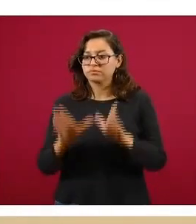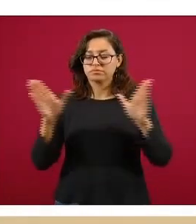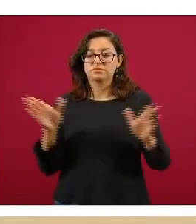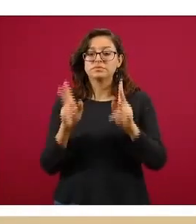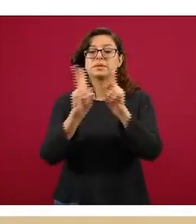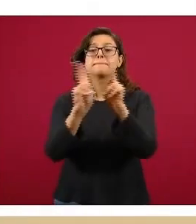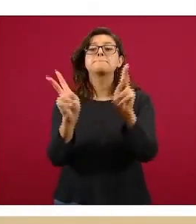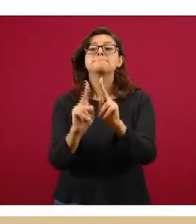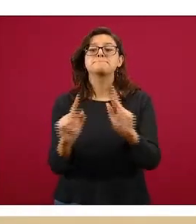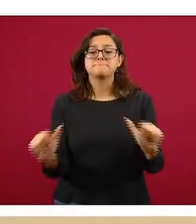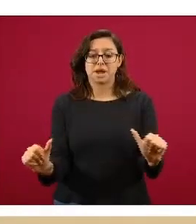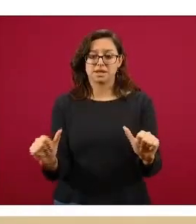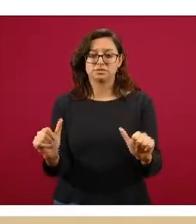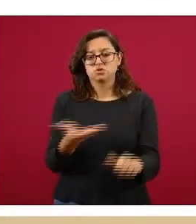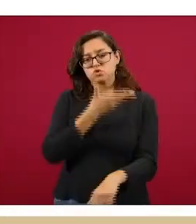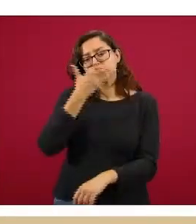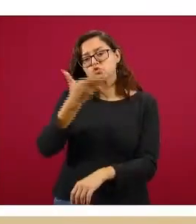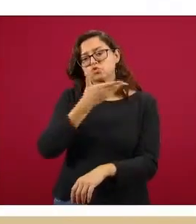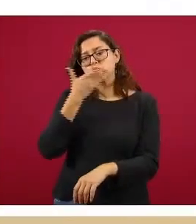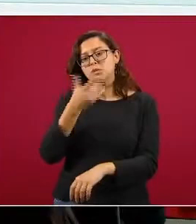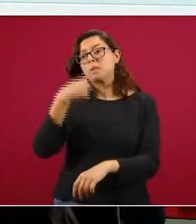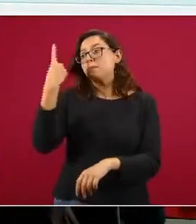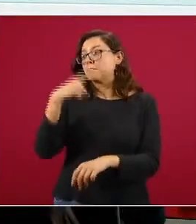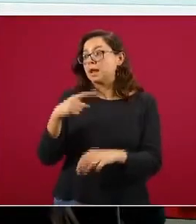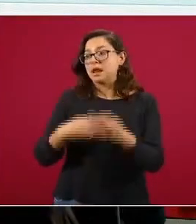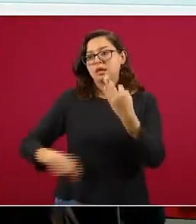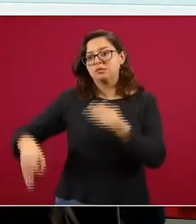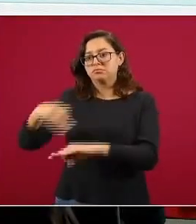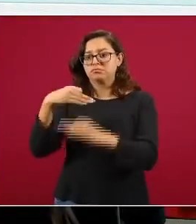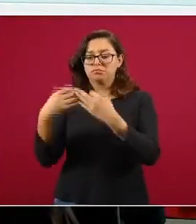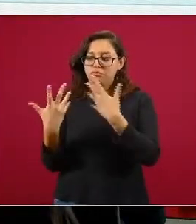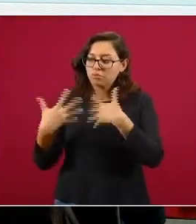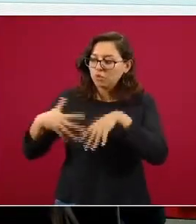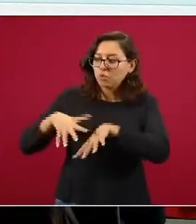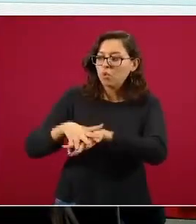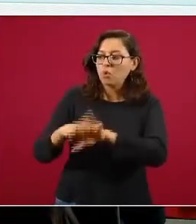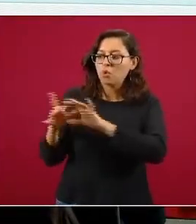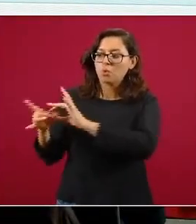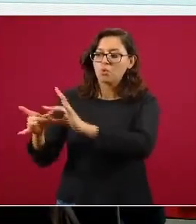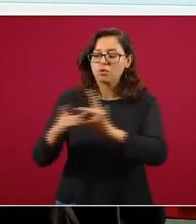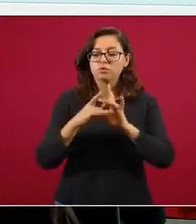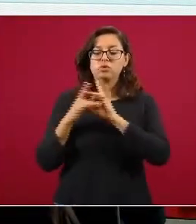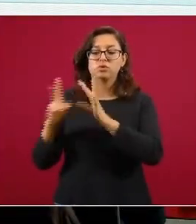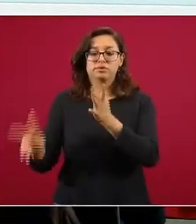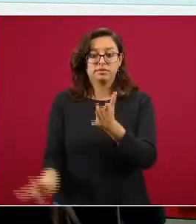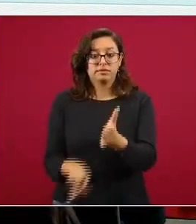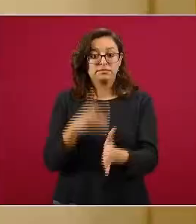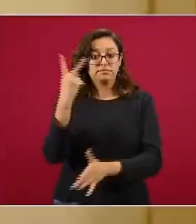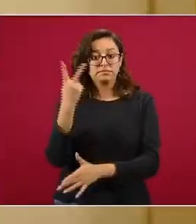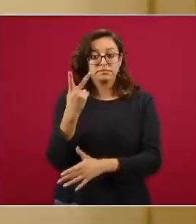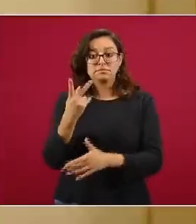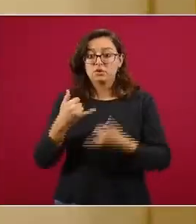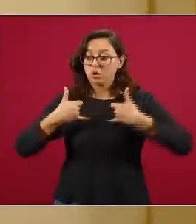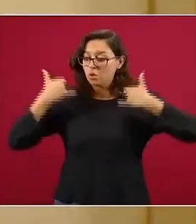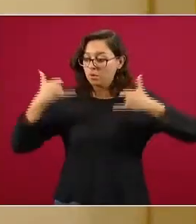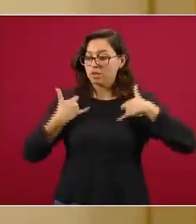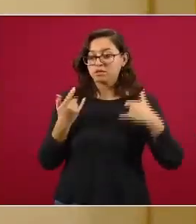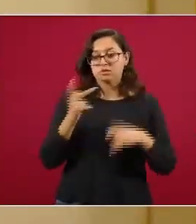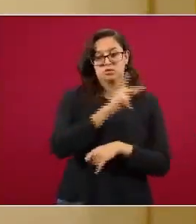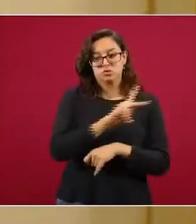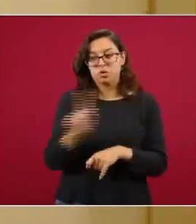importante para poder luchar para la reconstrucción del tejido social. Cabe mencionar que este programa está dirigido a todas las juventudes,